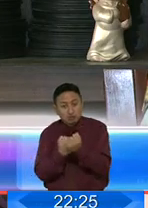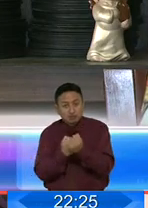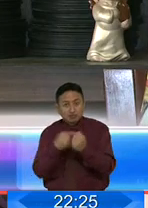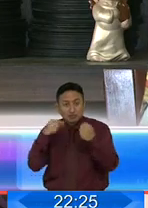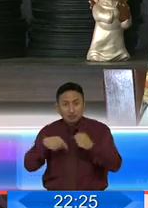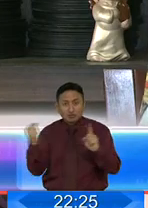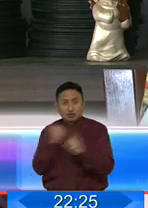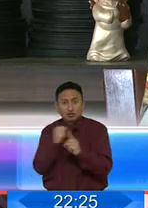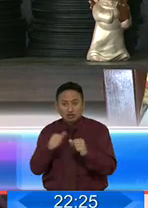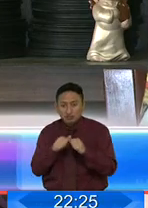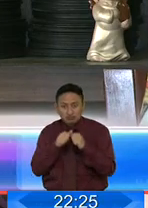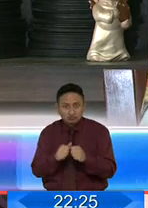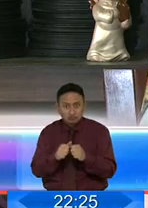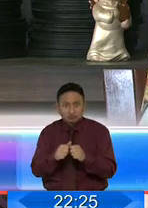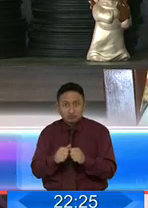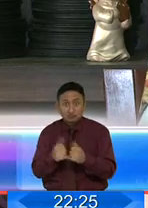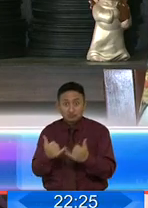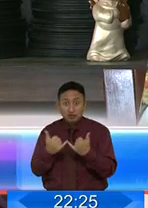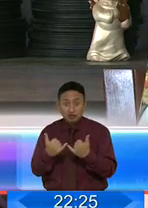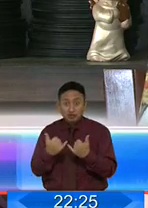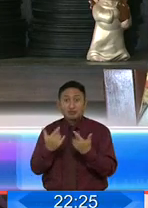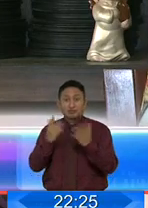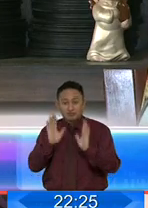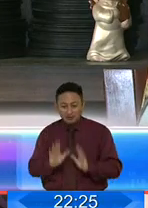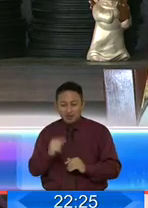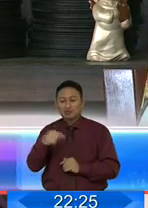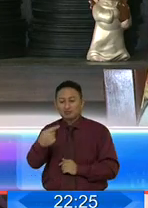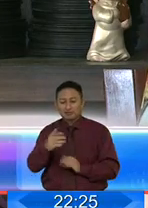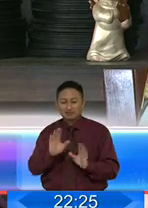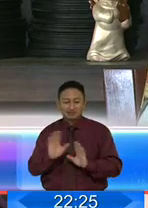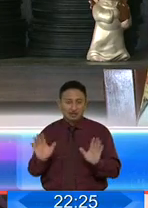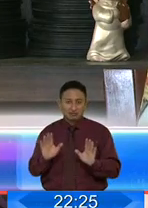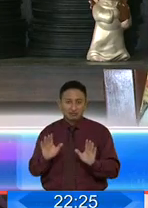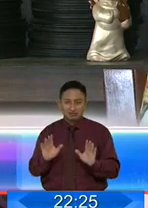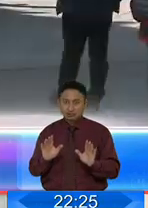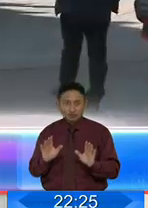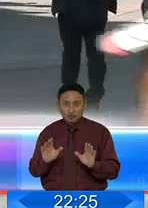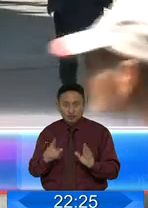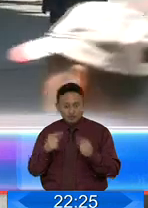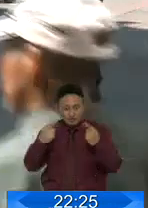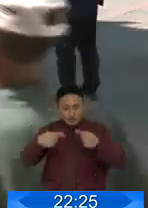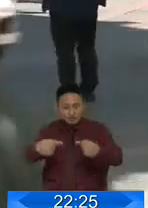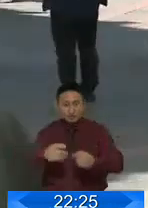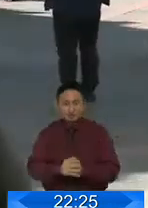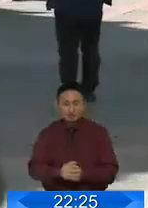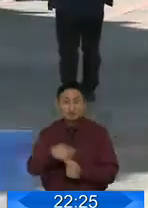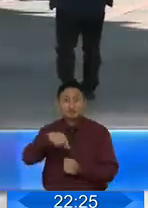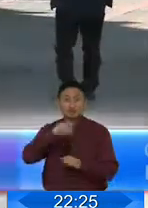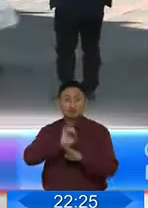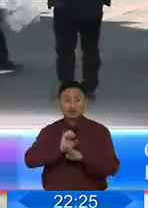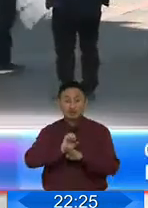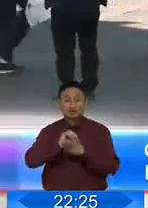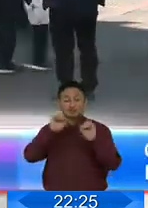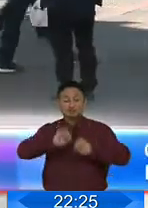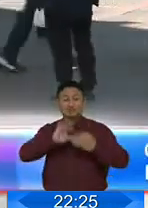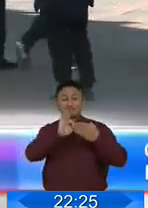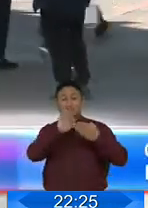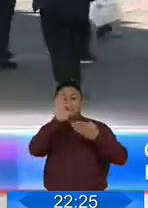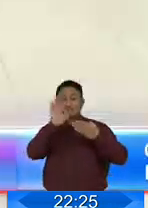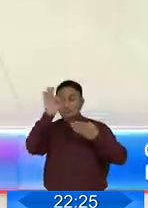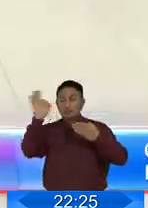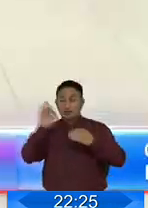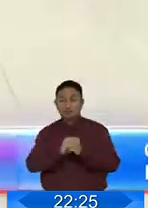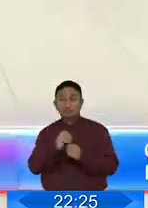tiempo toda la vida. O sea, no es que la violencia nos da tregua, ni para un mes y el otro mes sigue. Y es que en el país, de acuerdo a cifras que maneja